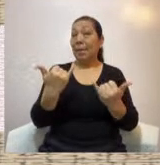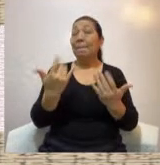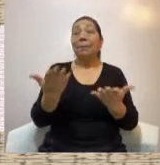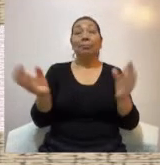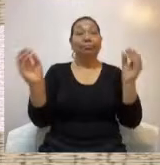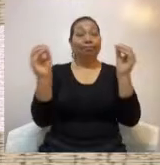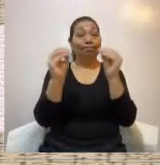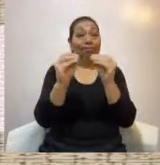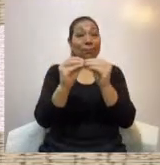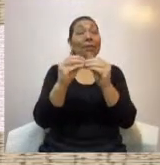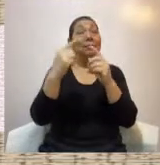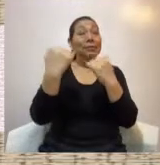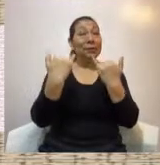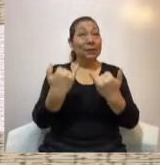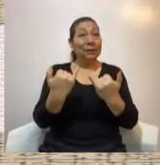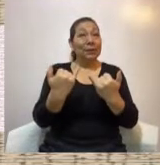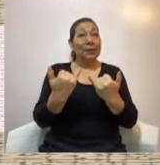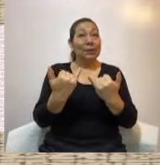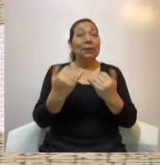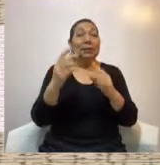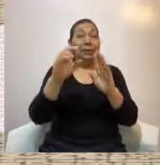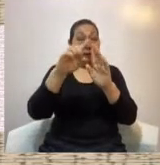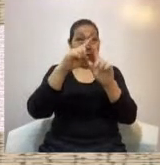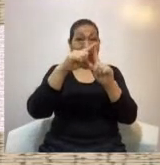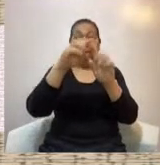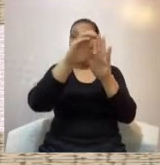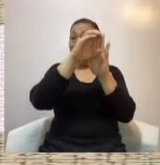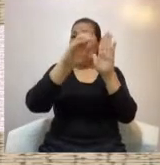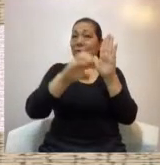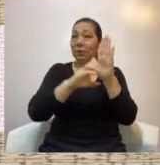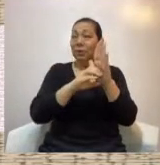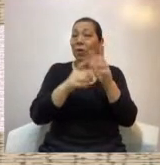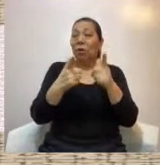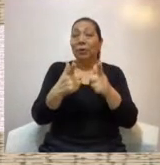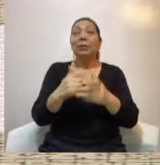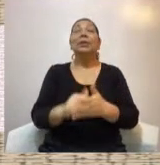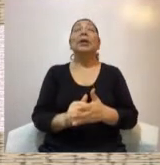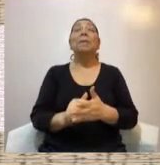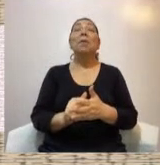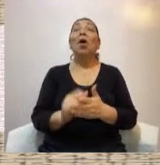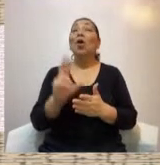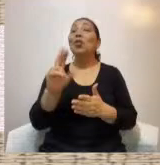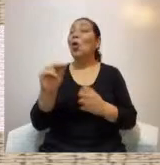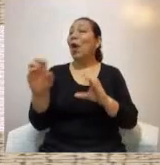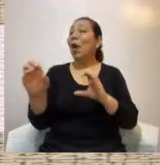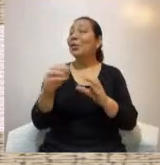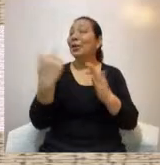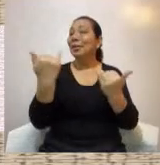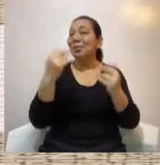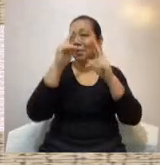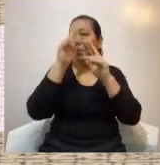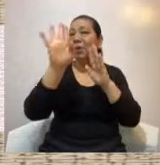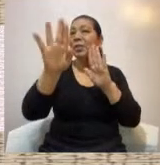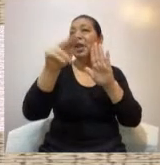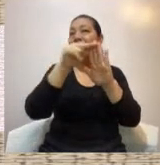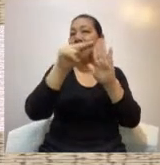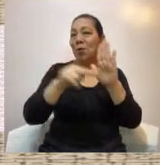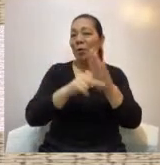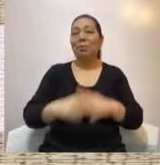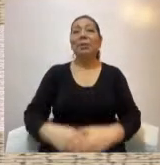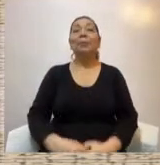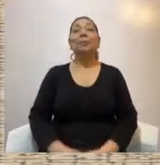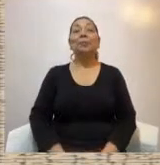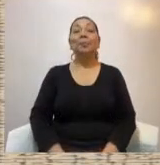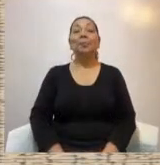eso que para el caso concreto, el tribunal decide, en aplicación precisamente del control difuso, inaplicar estas normas.